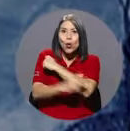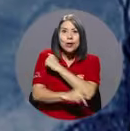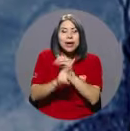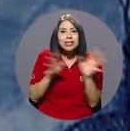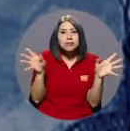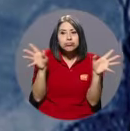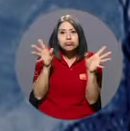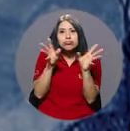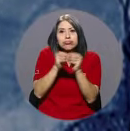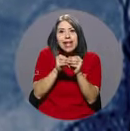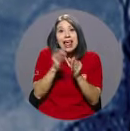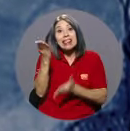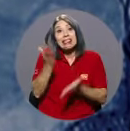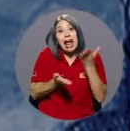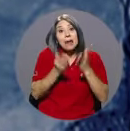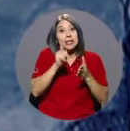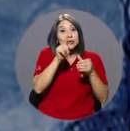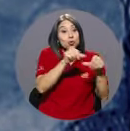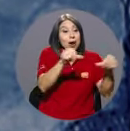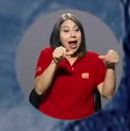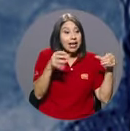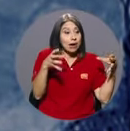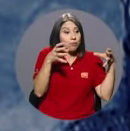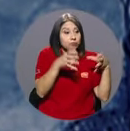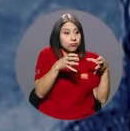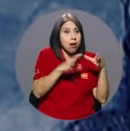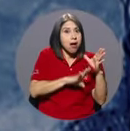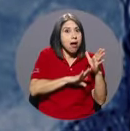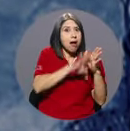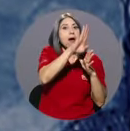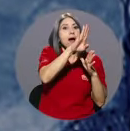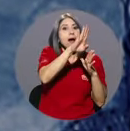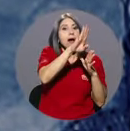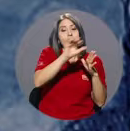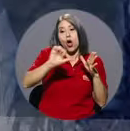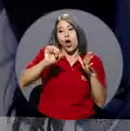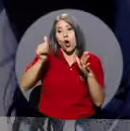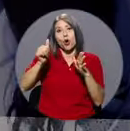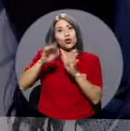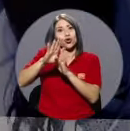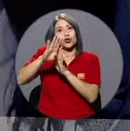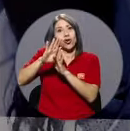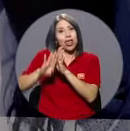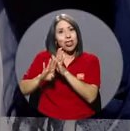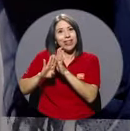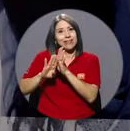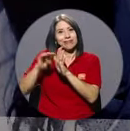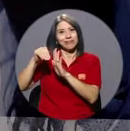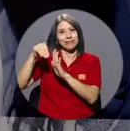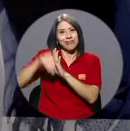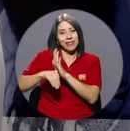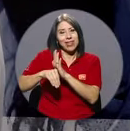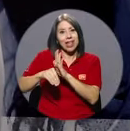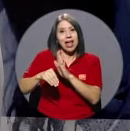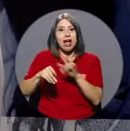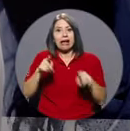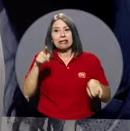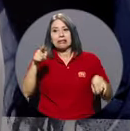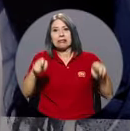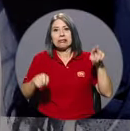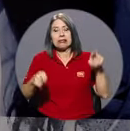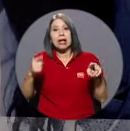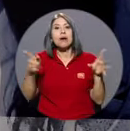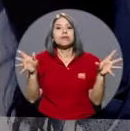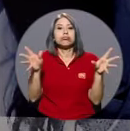ser que hay un sector que crezca demasiado... Puede ser que otros sectores estén hacia atrás, en reversa, digámoslo así, y es por eso que cuando